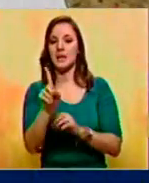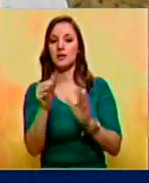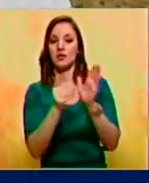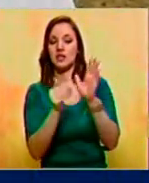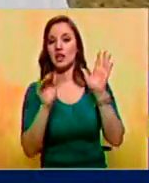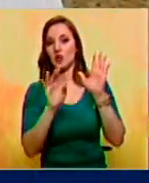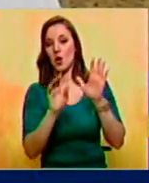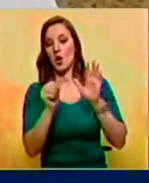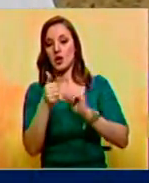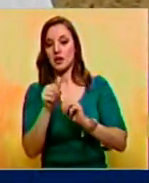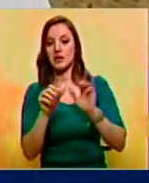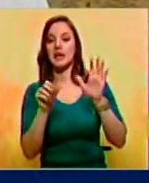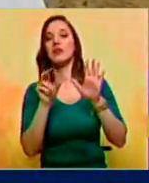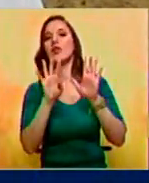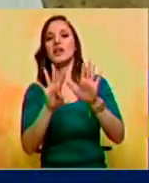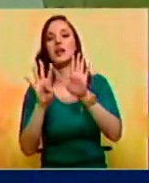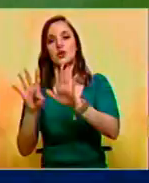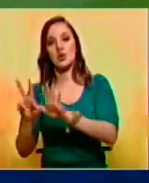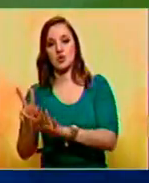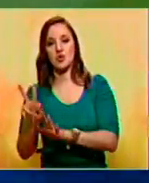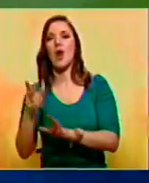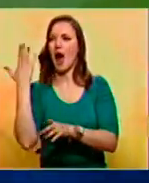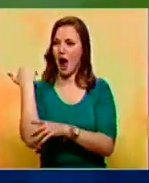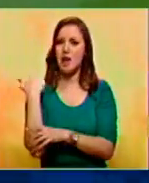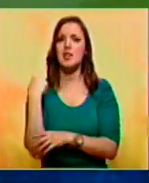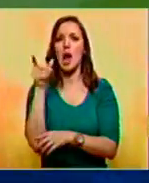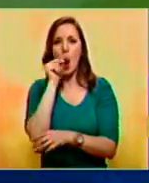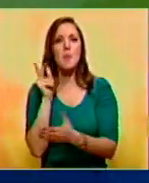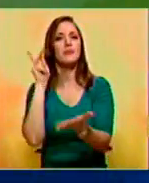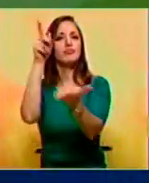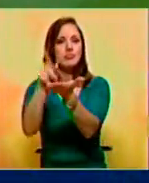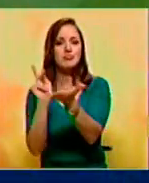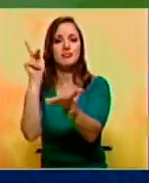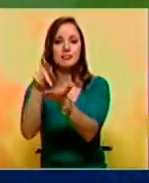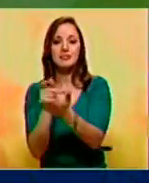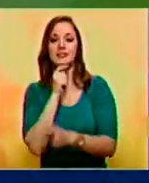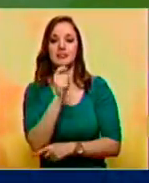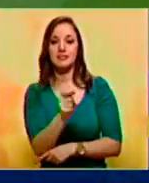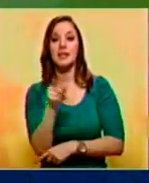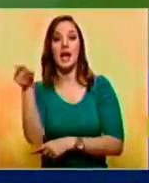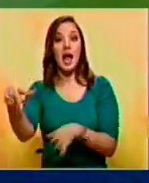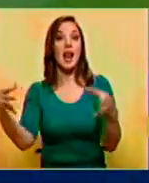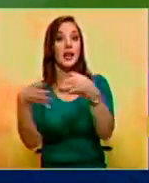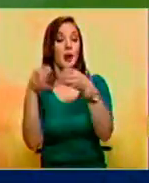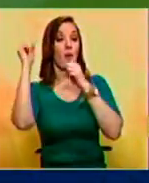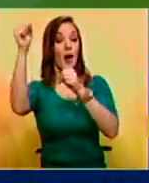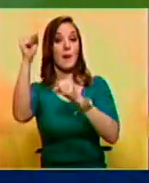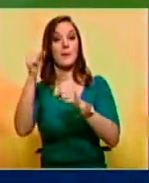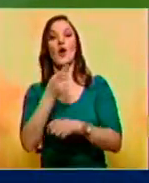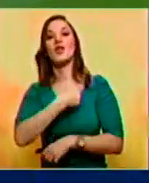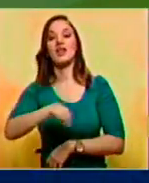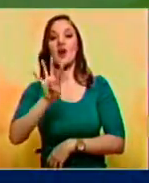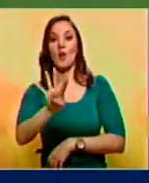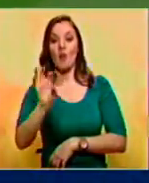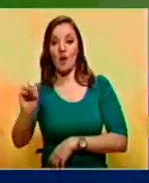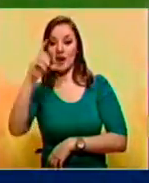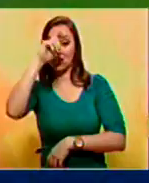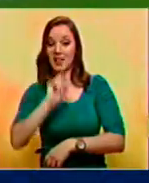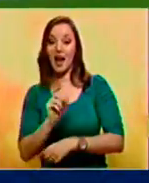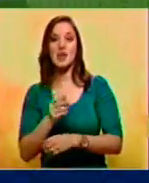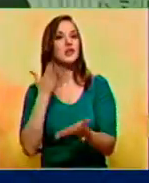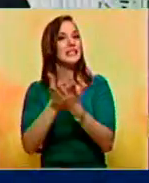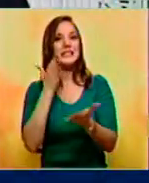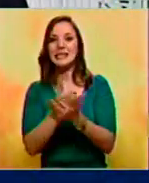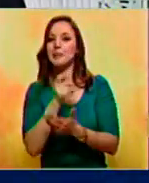y Brasil 2014. Un trabajo integrado con la cobertura del equipo campeón de Venevisión, que cumplió 40 años